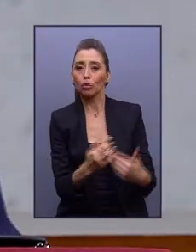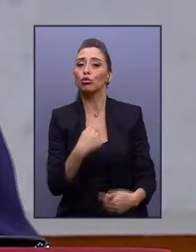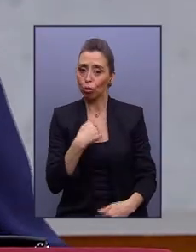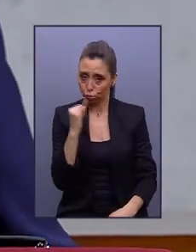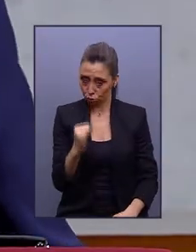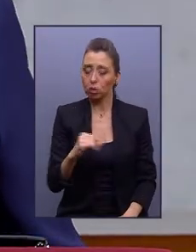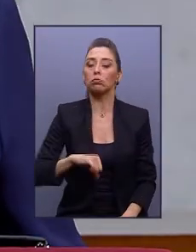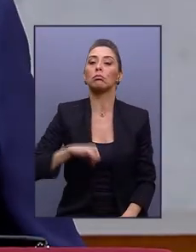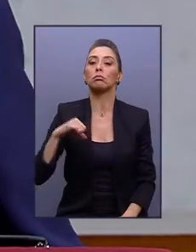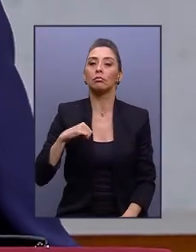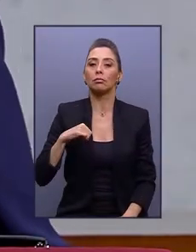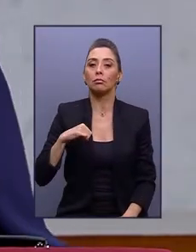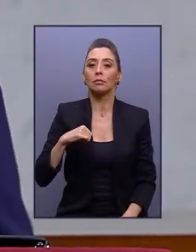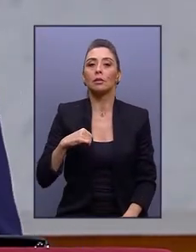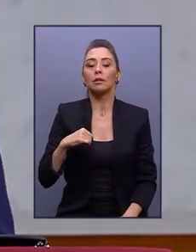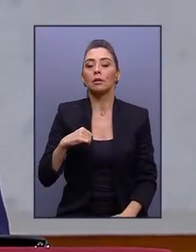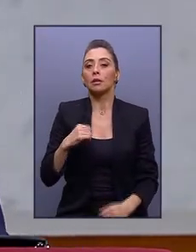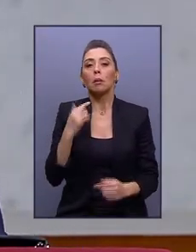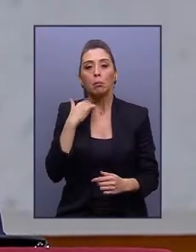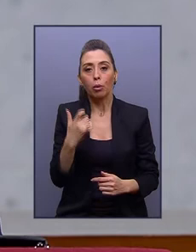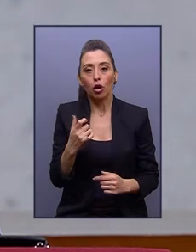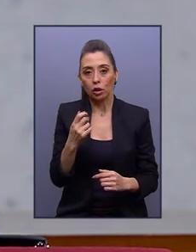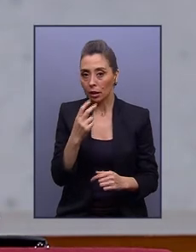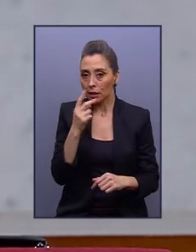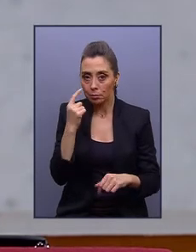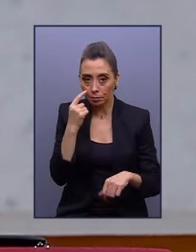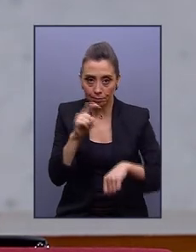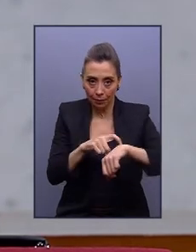estoy. Porque identificamos a tiempo.